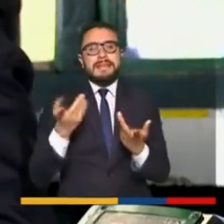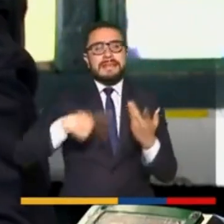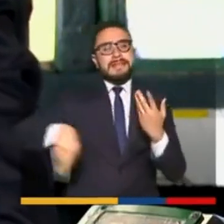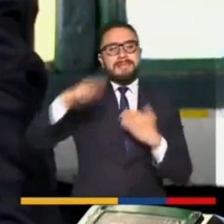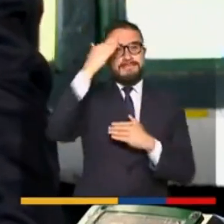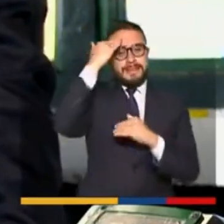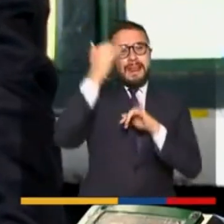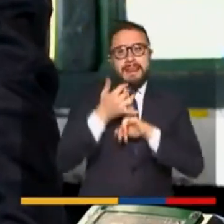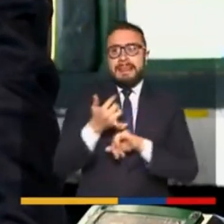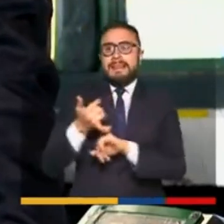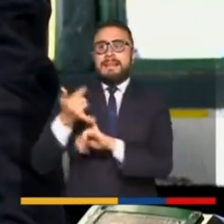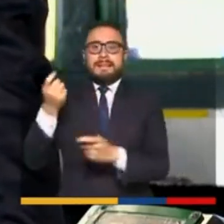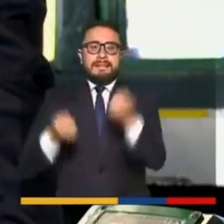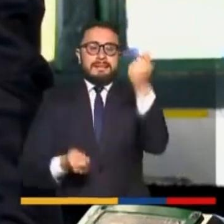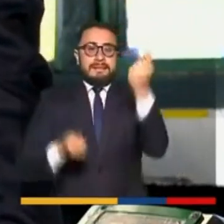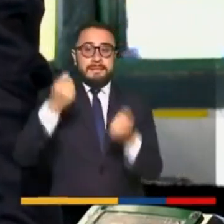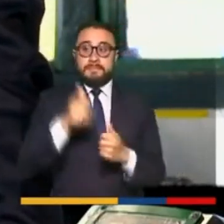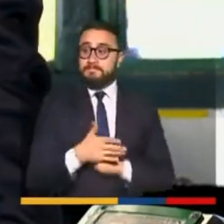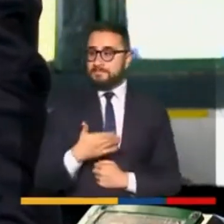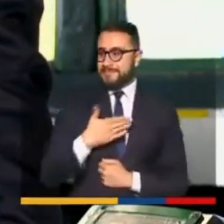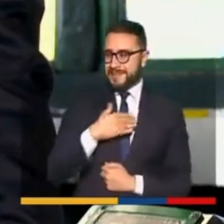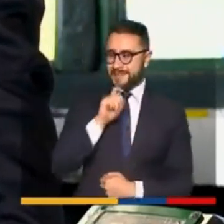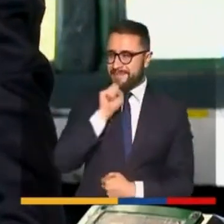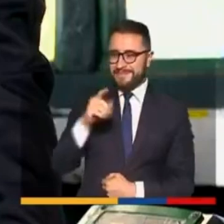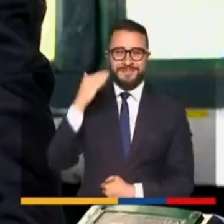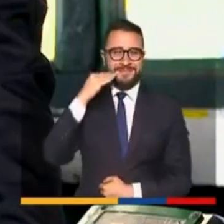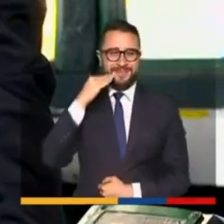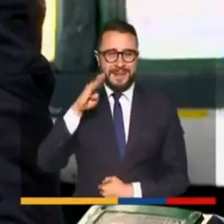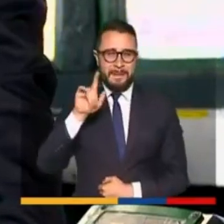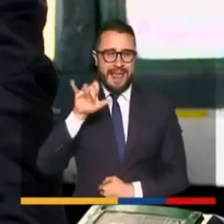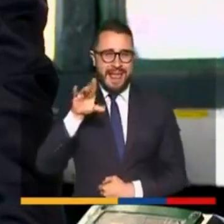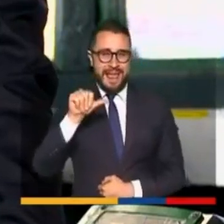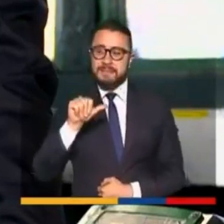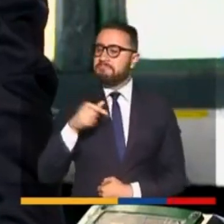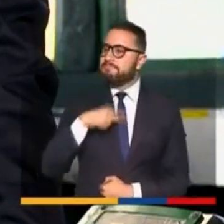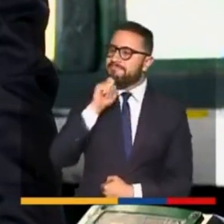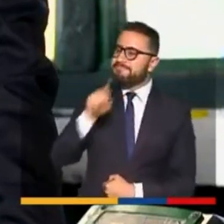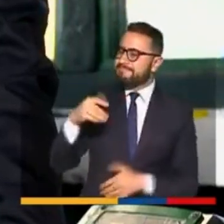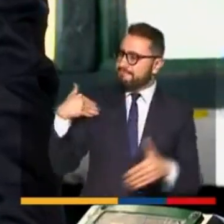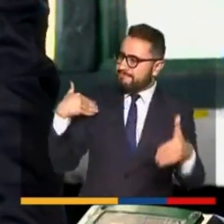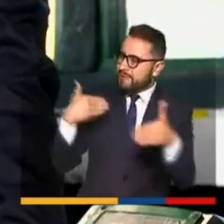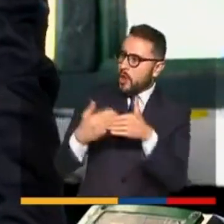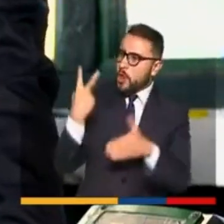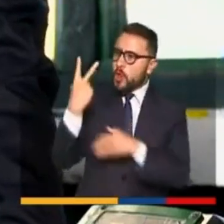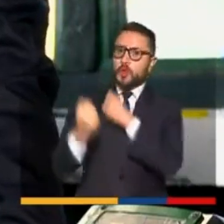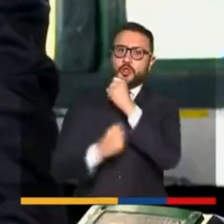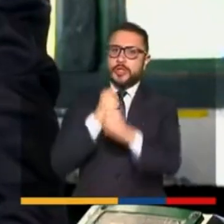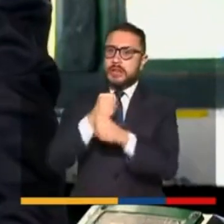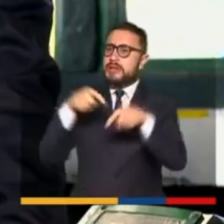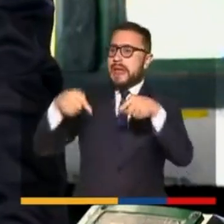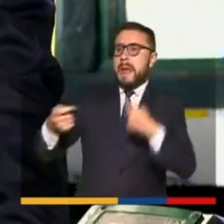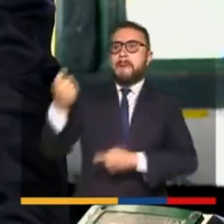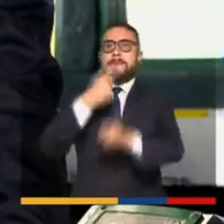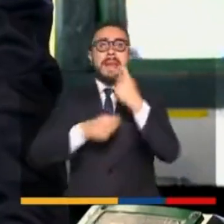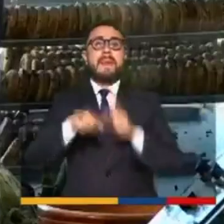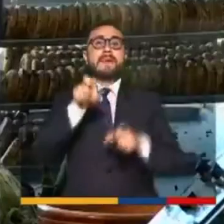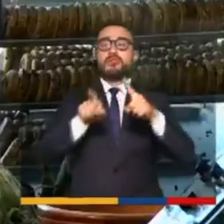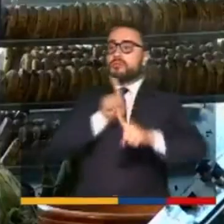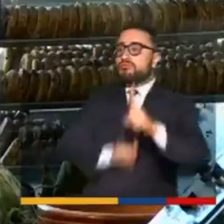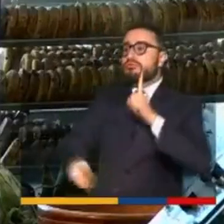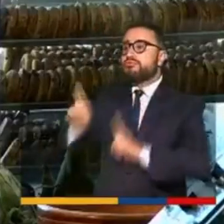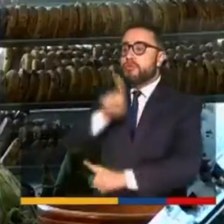doña Blanca. En estos 2 años, sobre todo ahora, ¿entran más clientes o menos a comprar